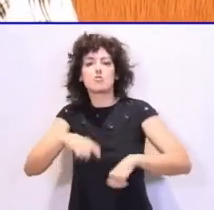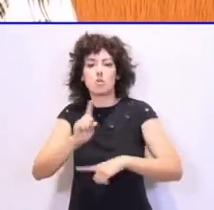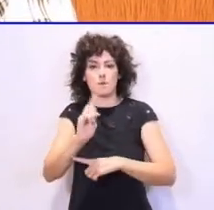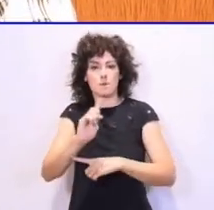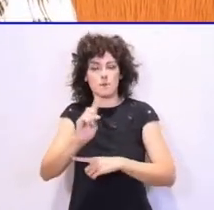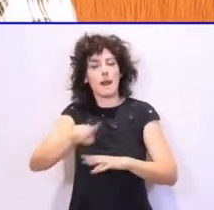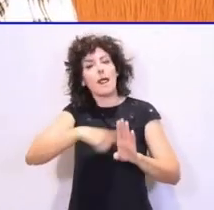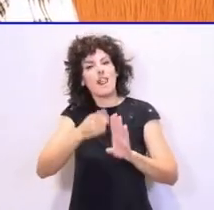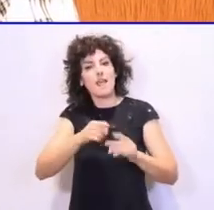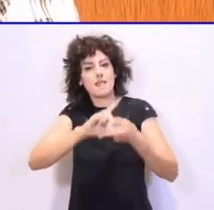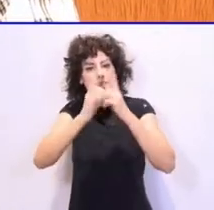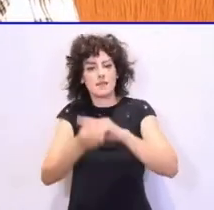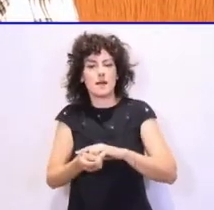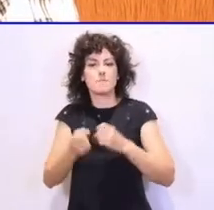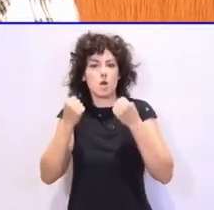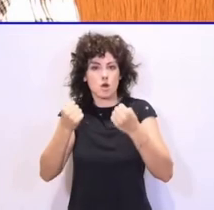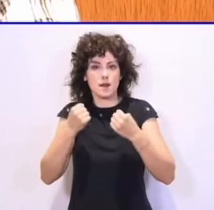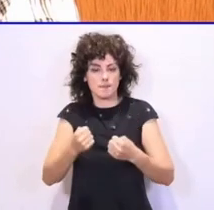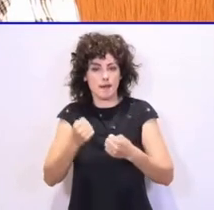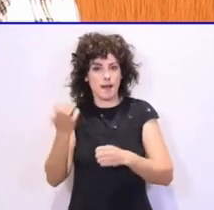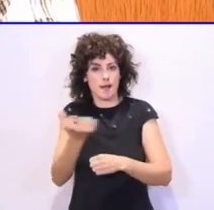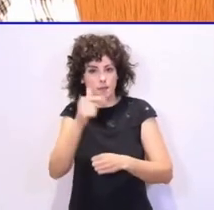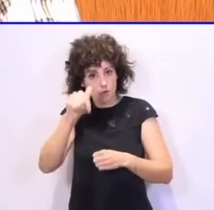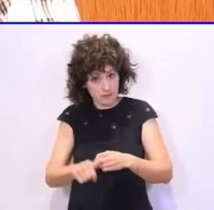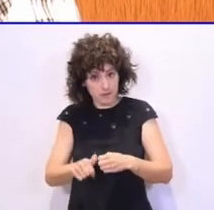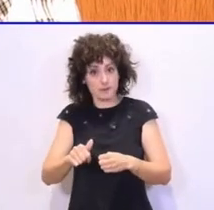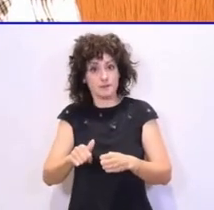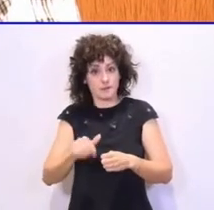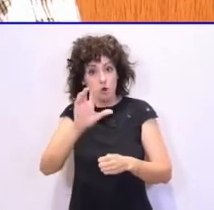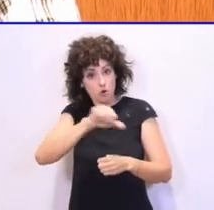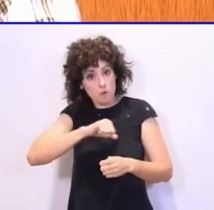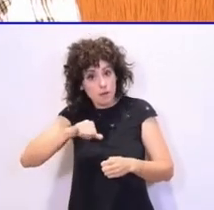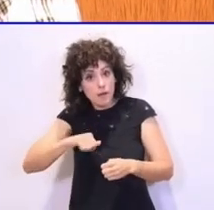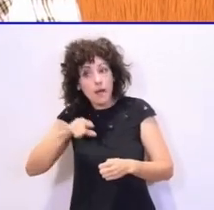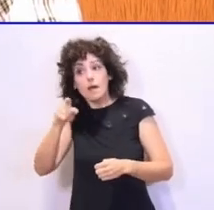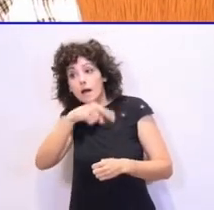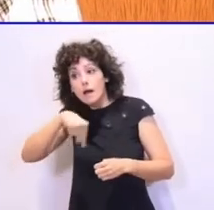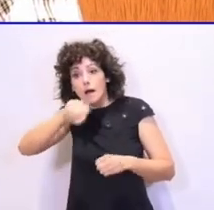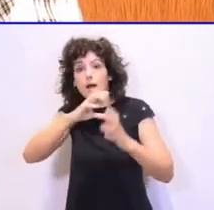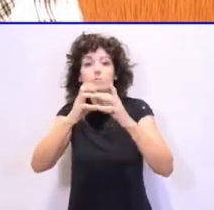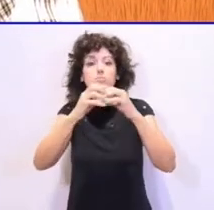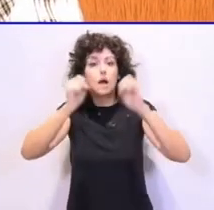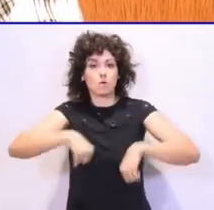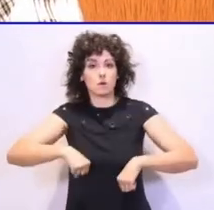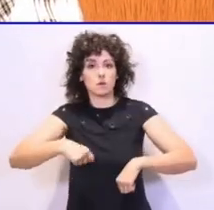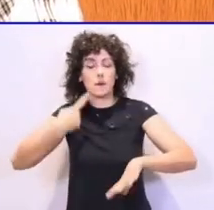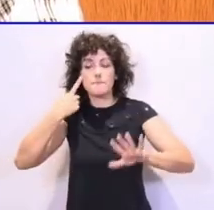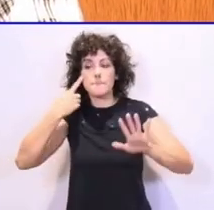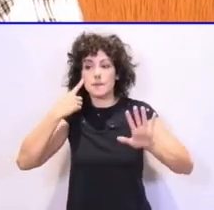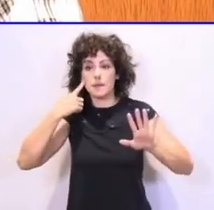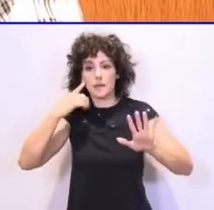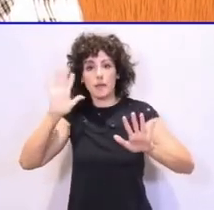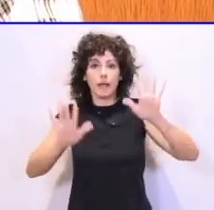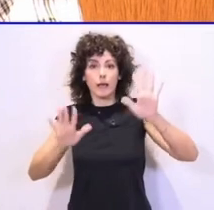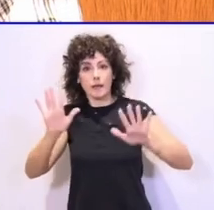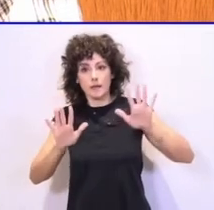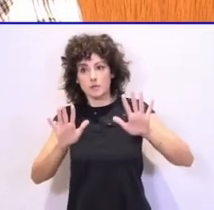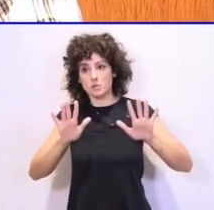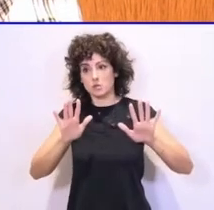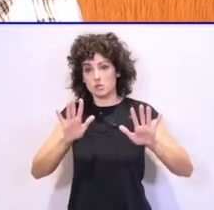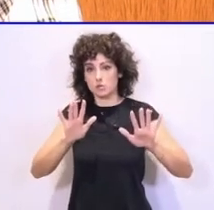de cambio climático en esta comunidad se pusieron de acuerdo Mire no me haga gestos de mala